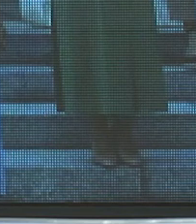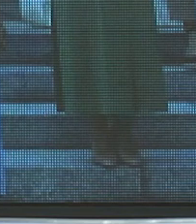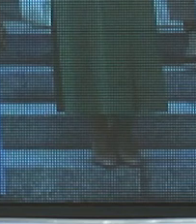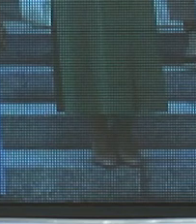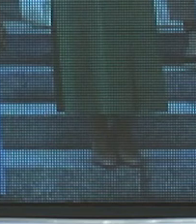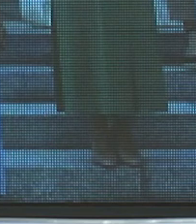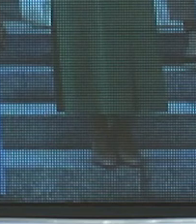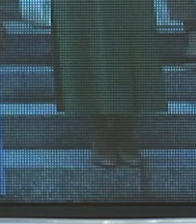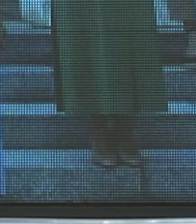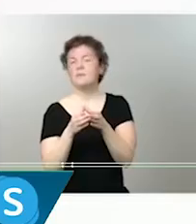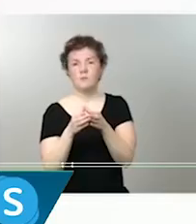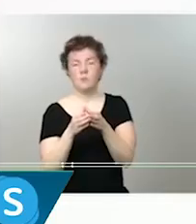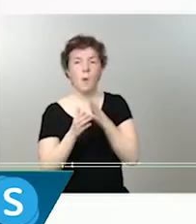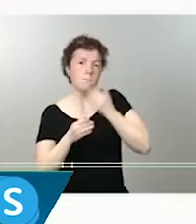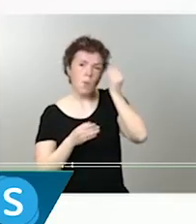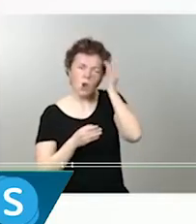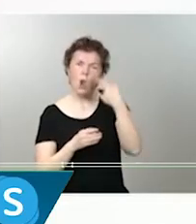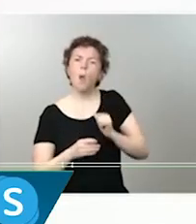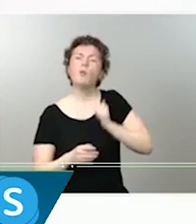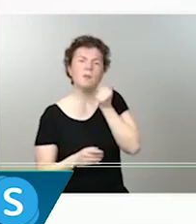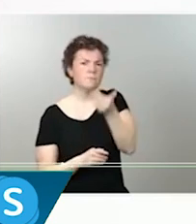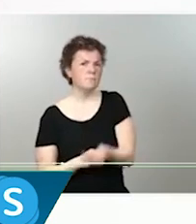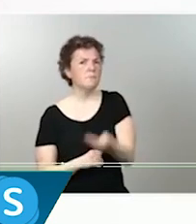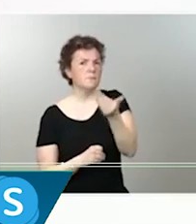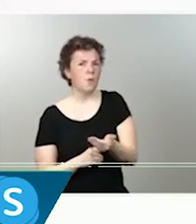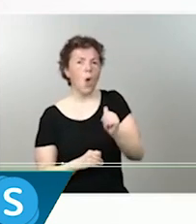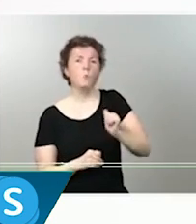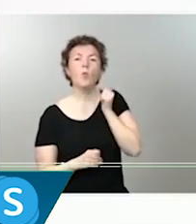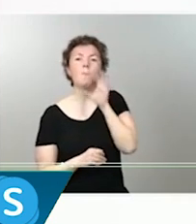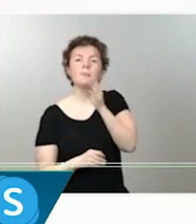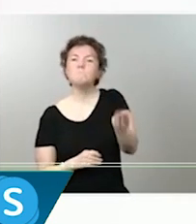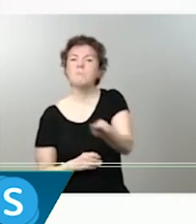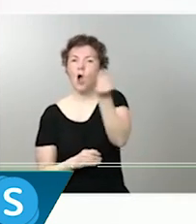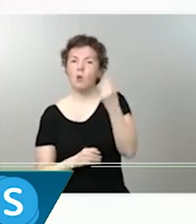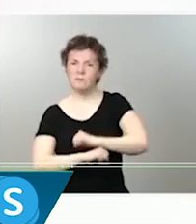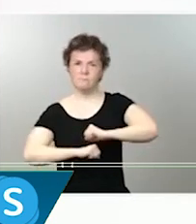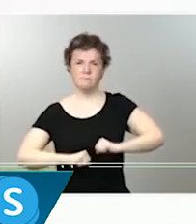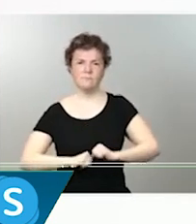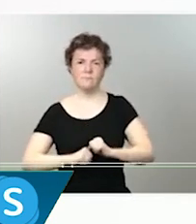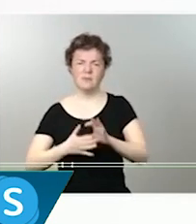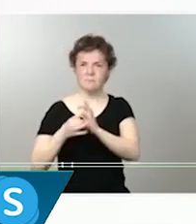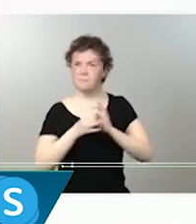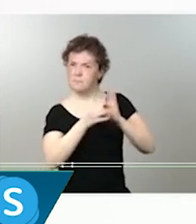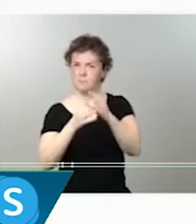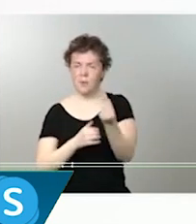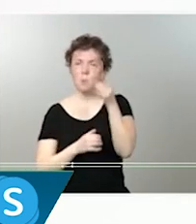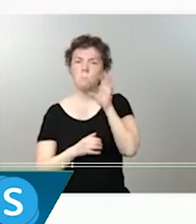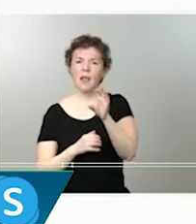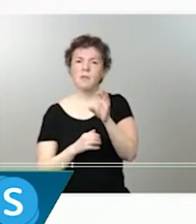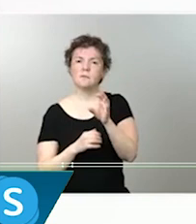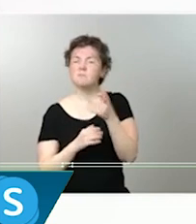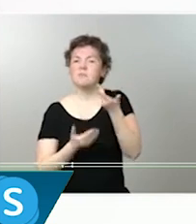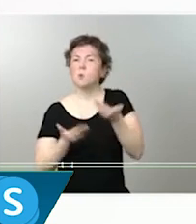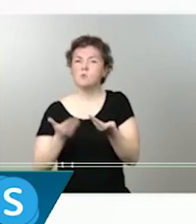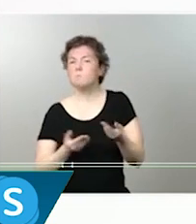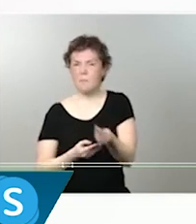ciertamente ambos bloques están muy volados y todo va a depender además de quien sea la primera fuerza la caballa por delante porque ya guste que el